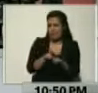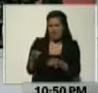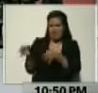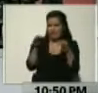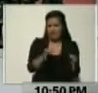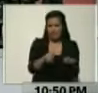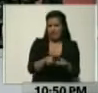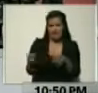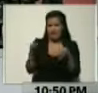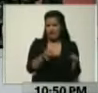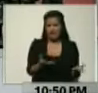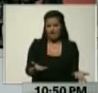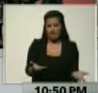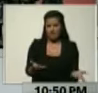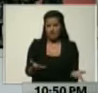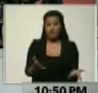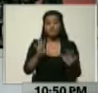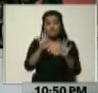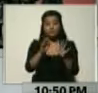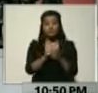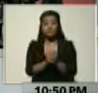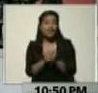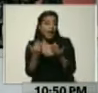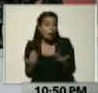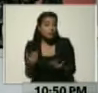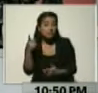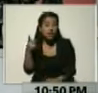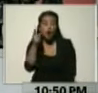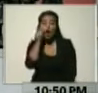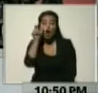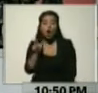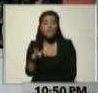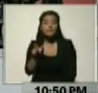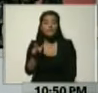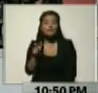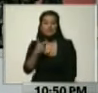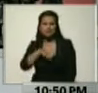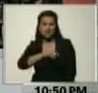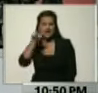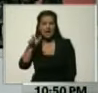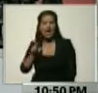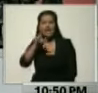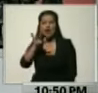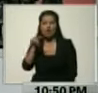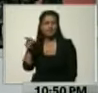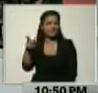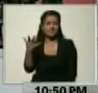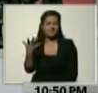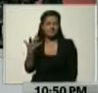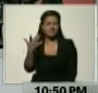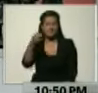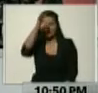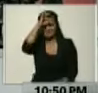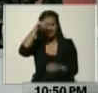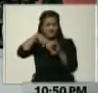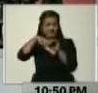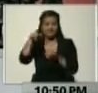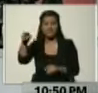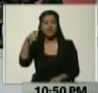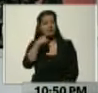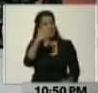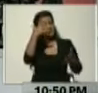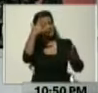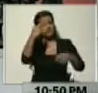otra vez. Ahora, con la ineptitud de Rajoy de por medio. Larga vida al gobierno revolucionario, un inepto como